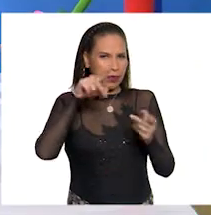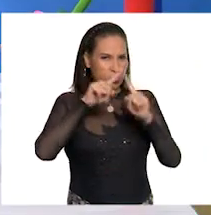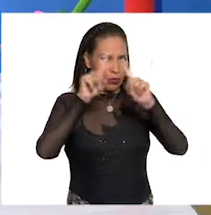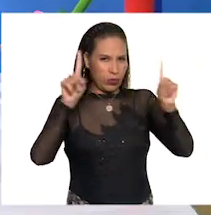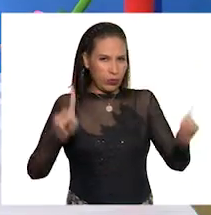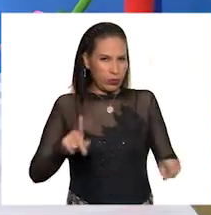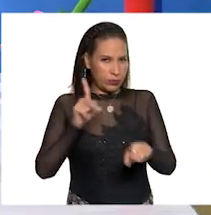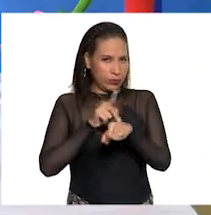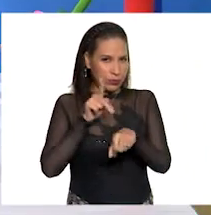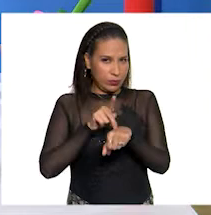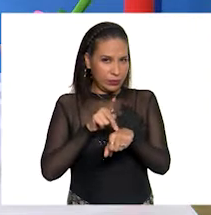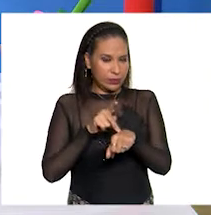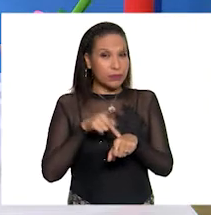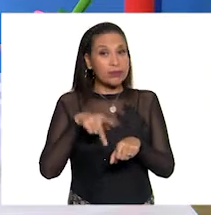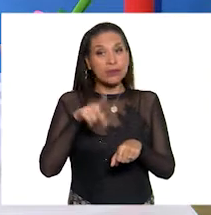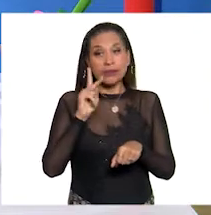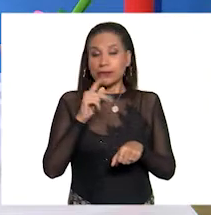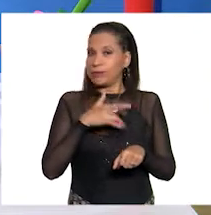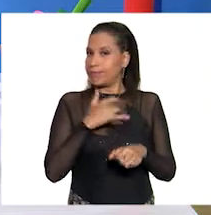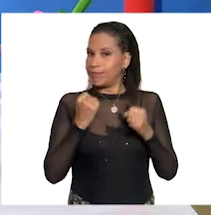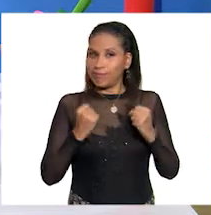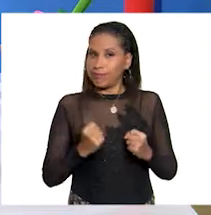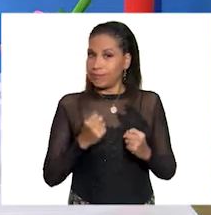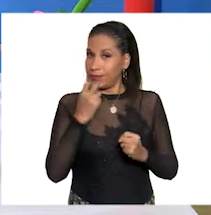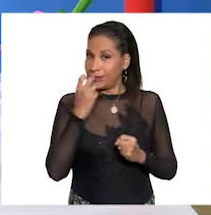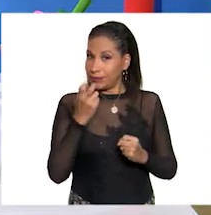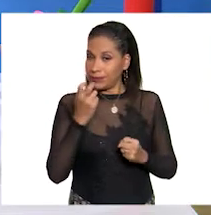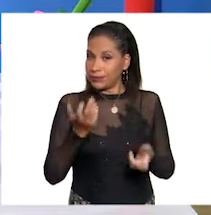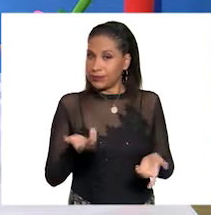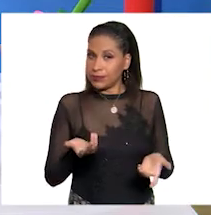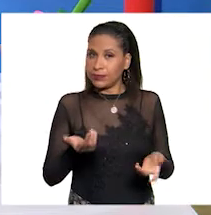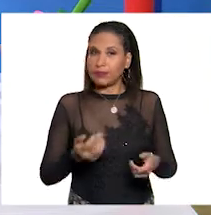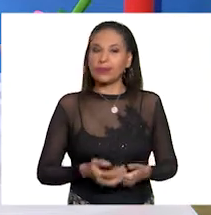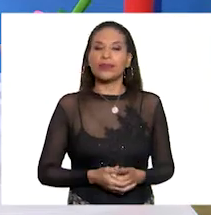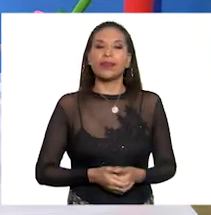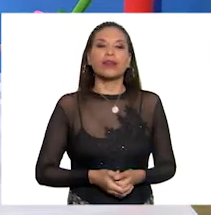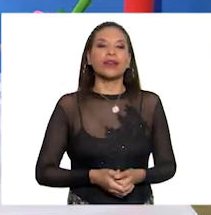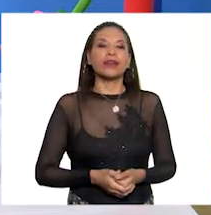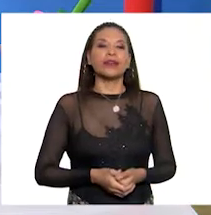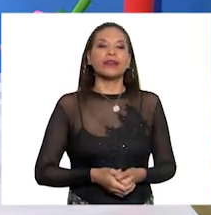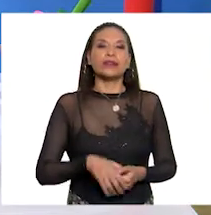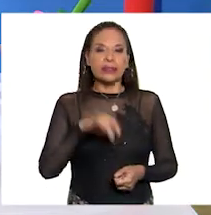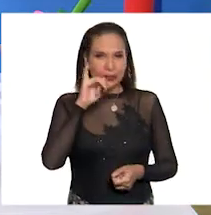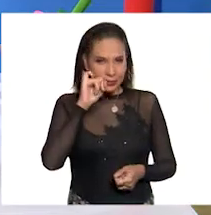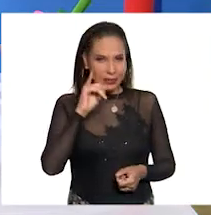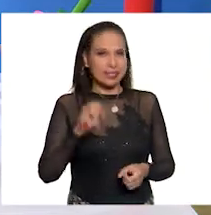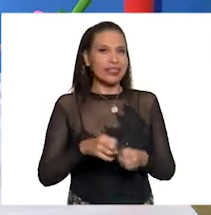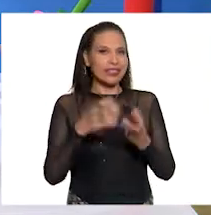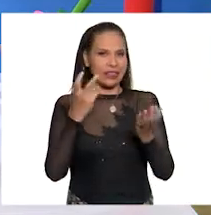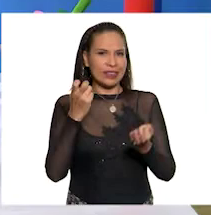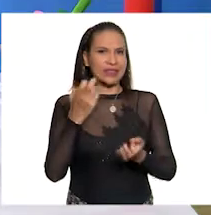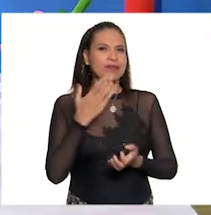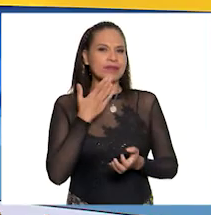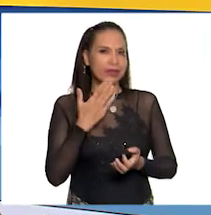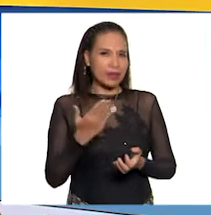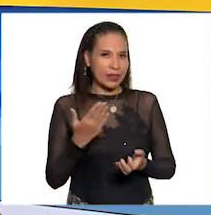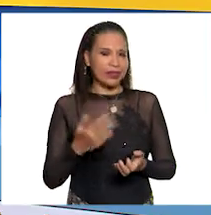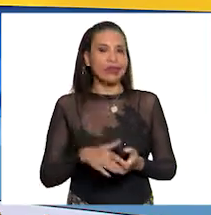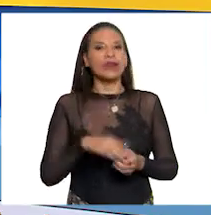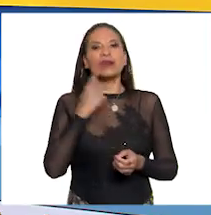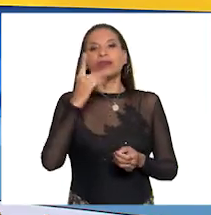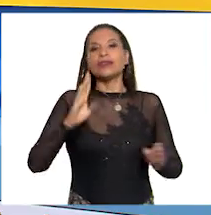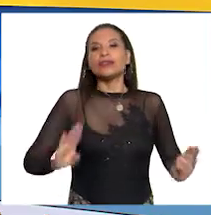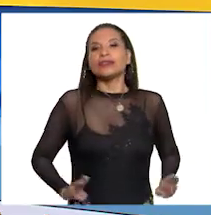los muros, pero no estoy segura si se trata de eso. ¿Es verdad? Sí, claro, te suena muy bien. Una de